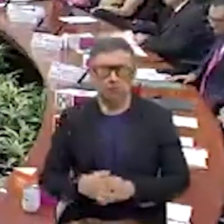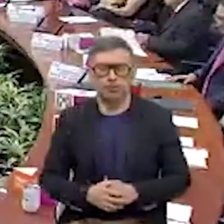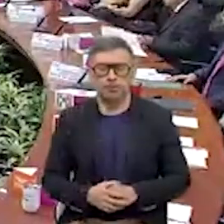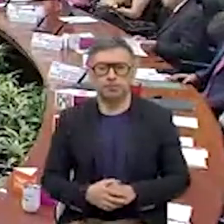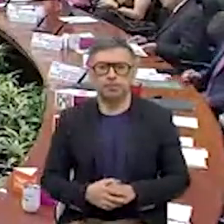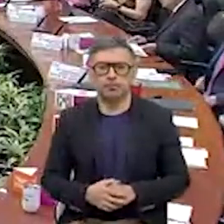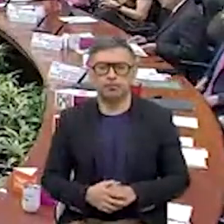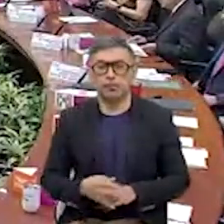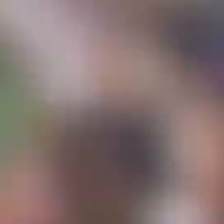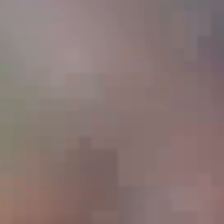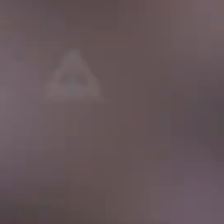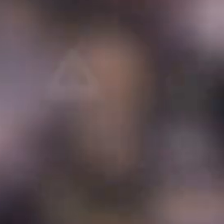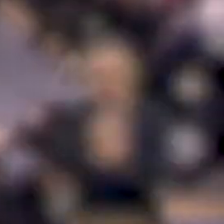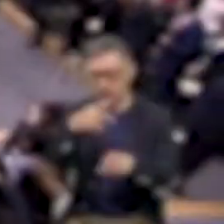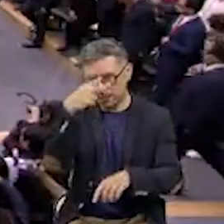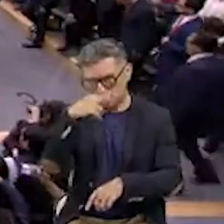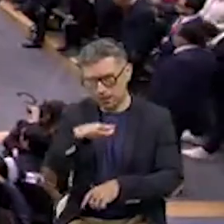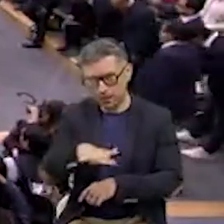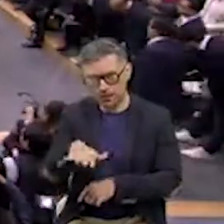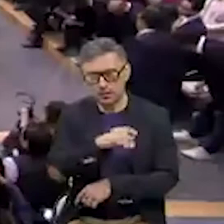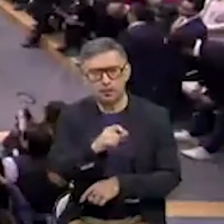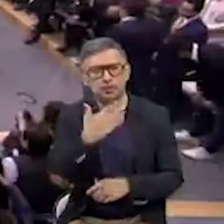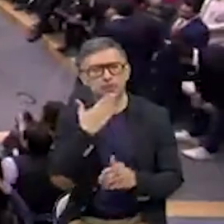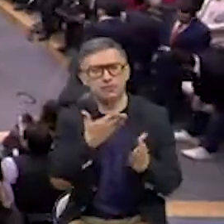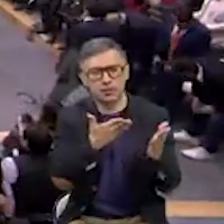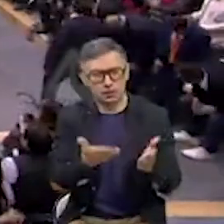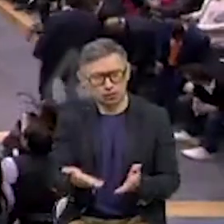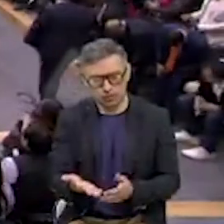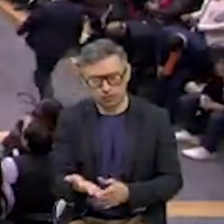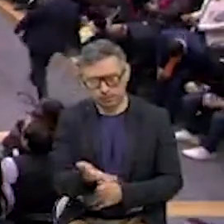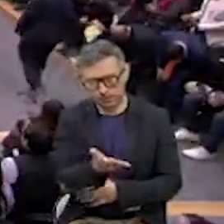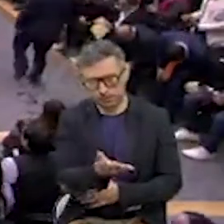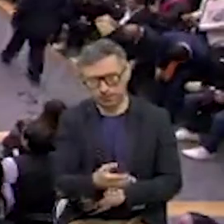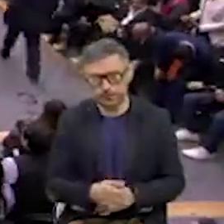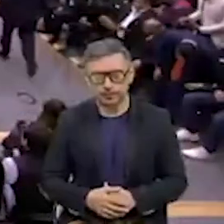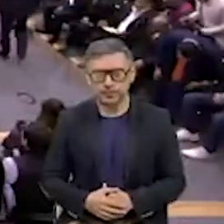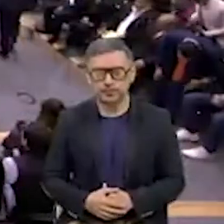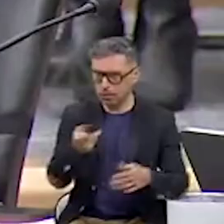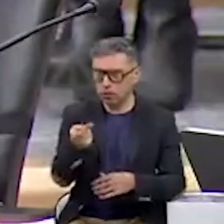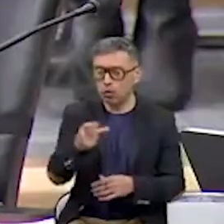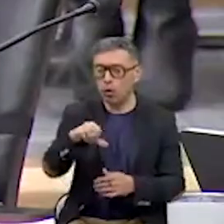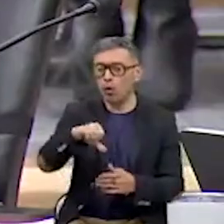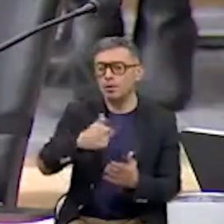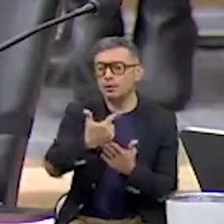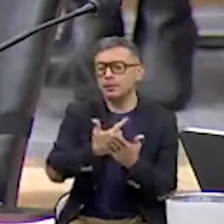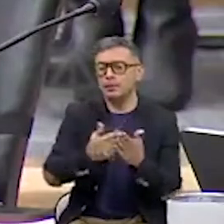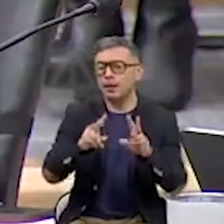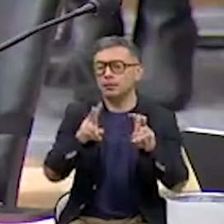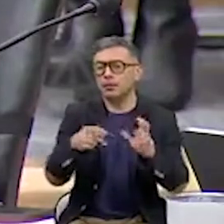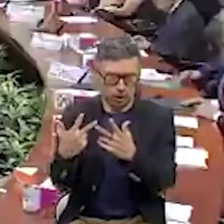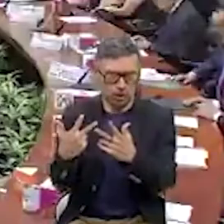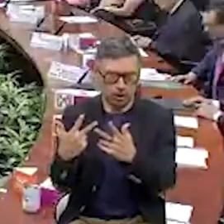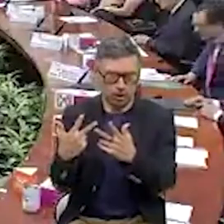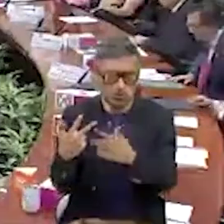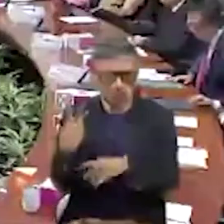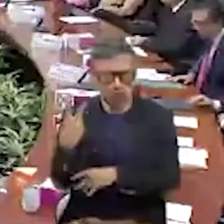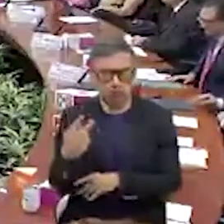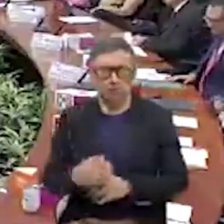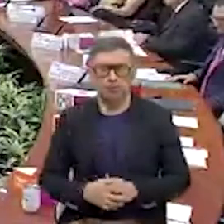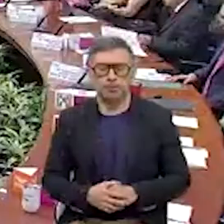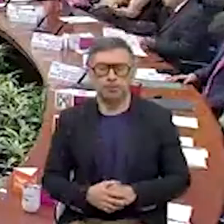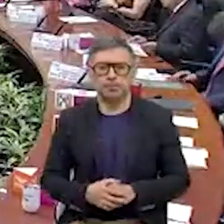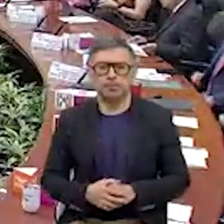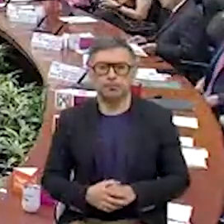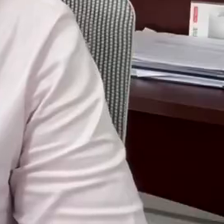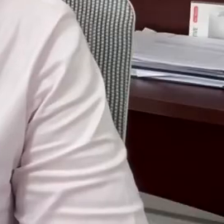20.000 cargos entre ellos el de la presidencia del país lo más significativo es que por primera vez se perfila la llegada de